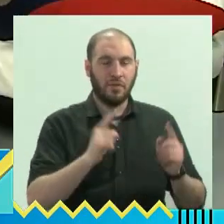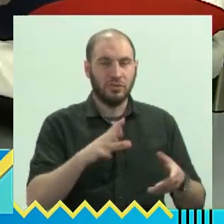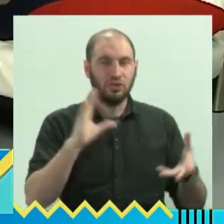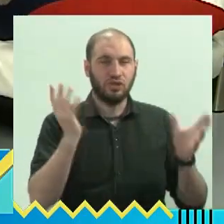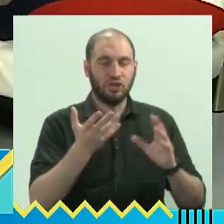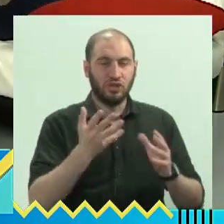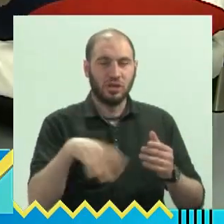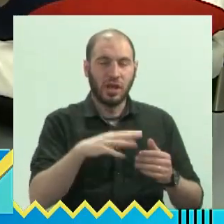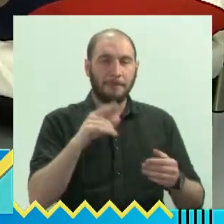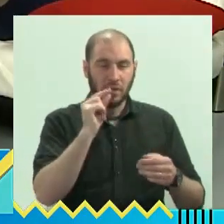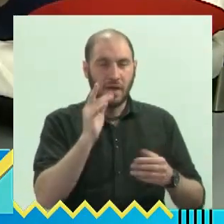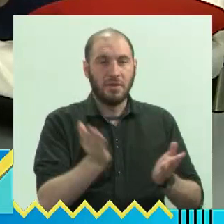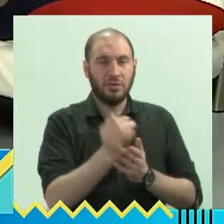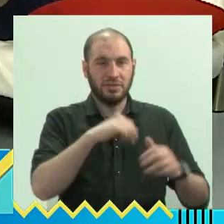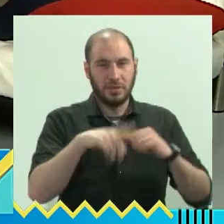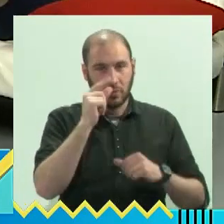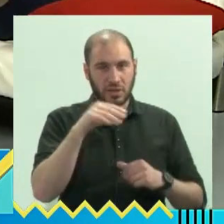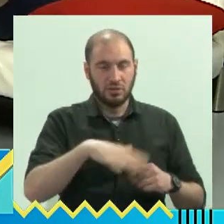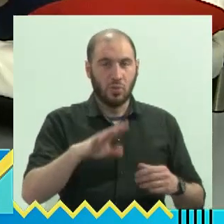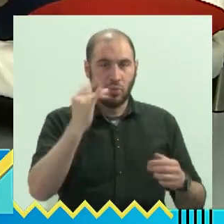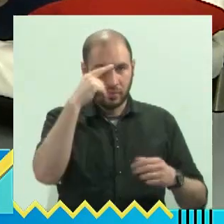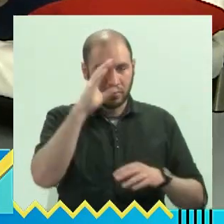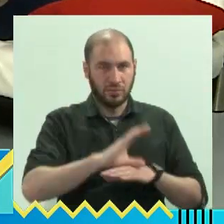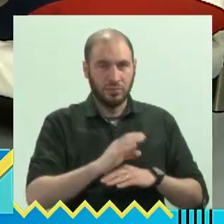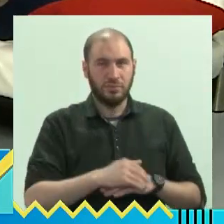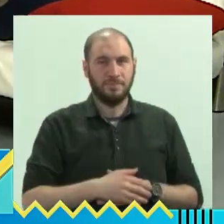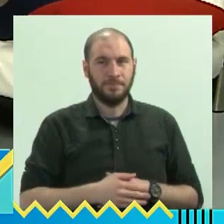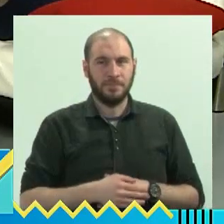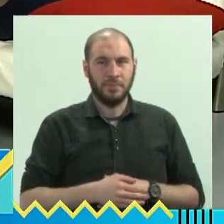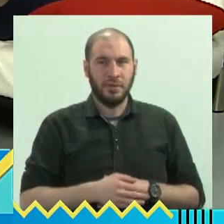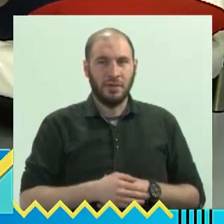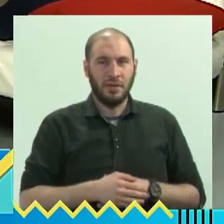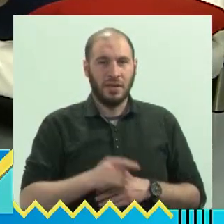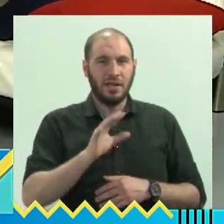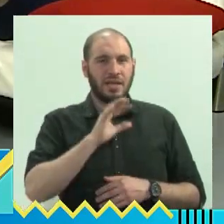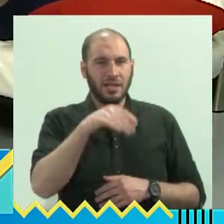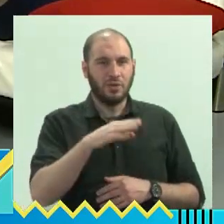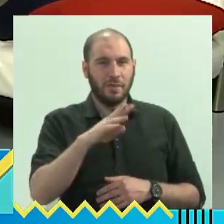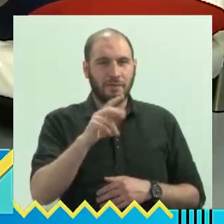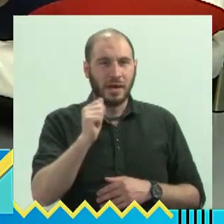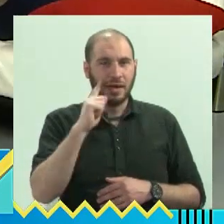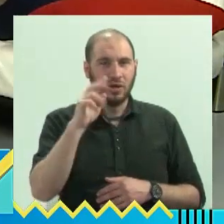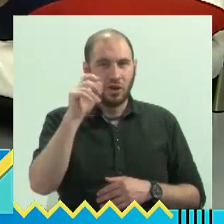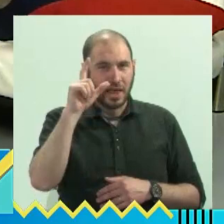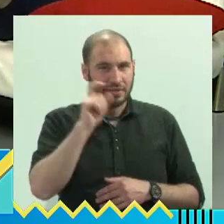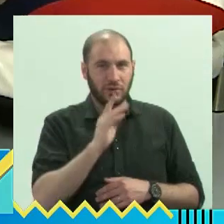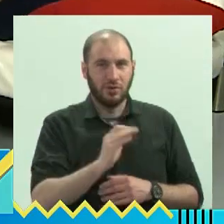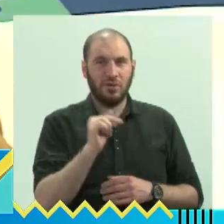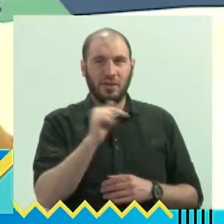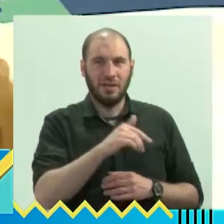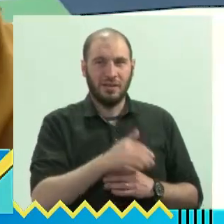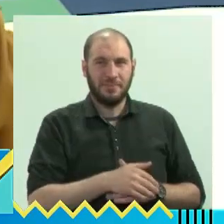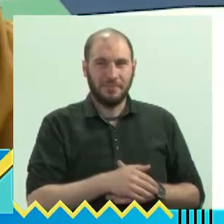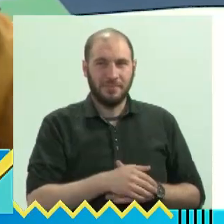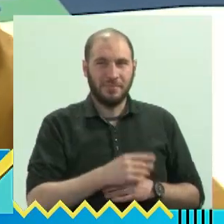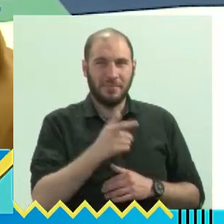Sociología Política en la Facultad de Ciencias Políticas y Sociales de la Universidad Nacional de Cuyo, por supuesto, y nieto de Bayro Leto. ¿Sí? Así